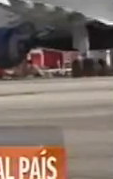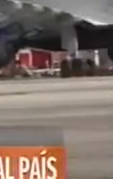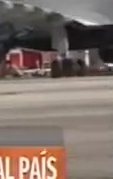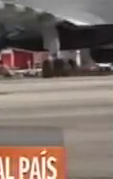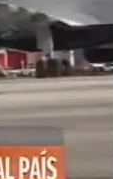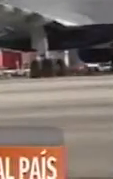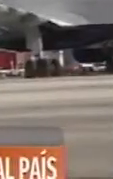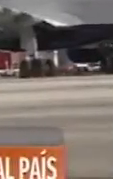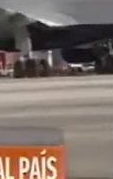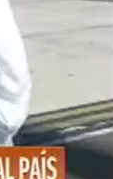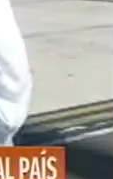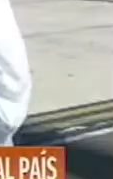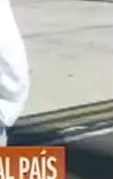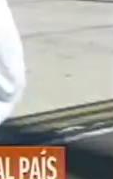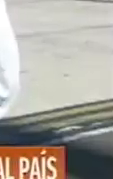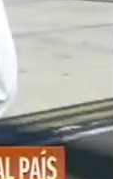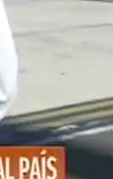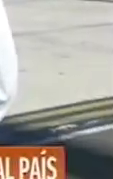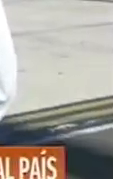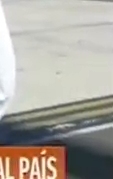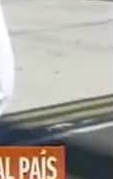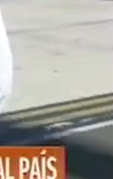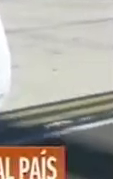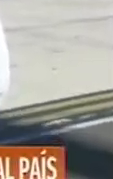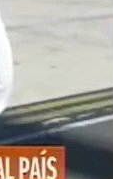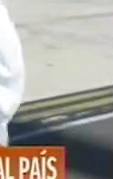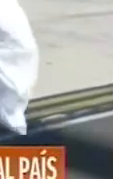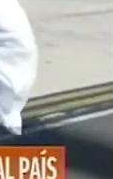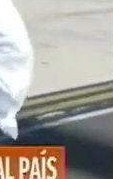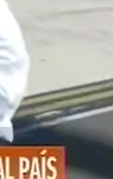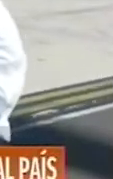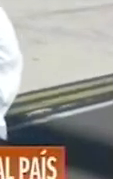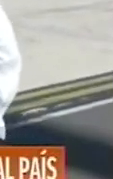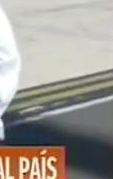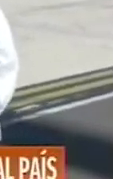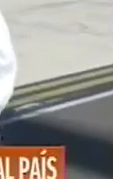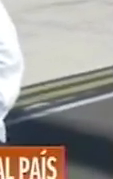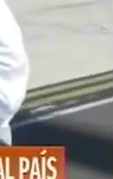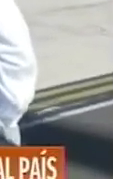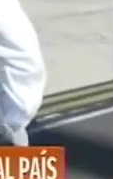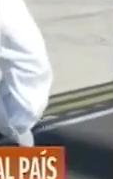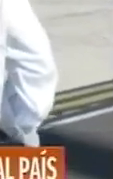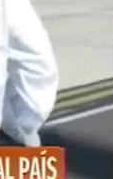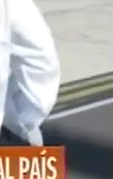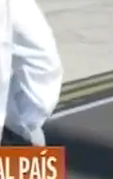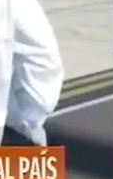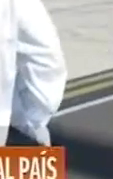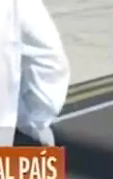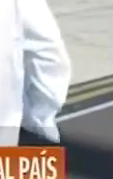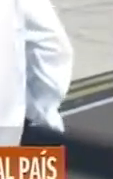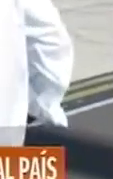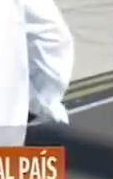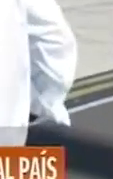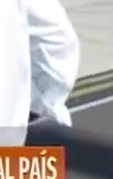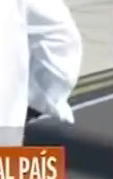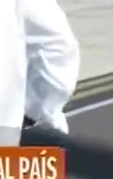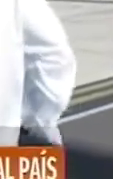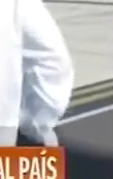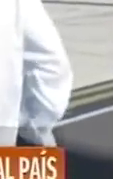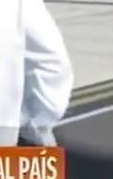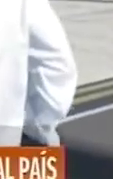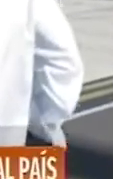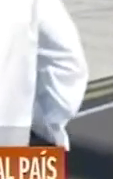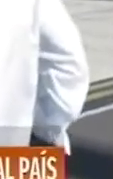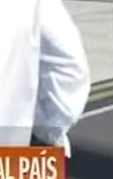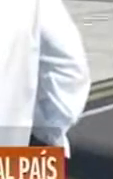iniciar el plan de vacunación masivo en nuestro país, con la presencia, como vemos en la imagen, del presidente Sebastián Piñera para la